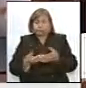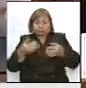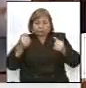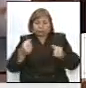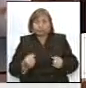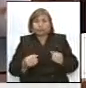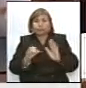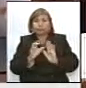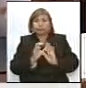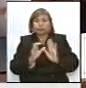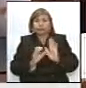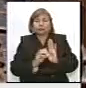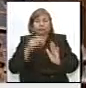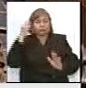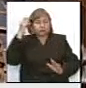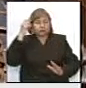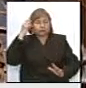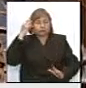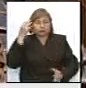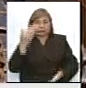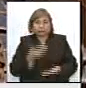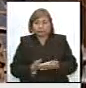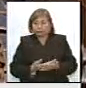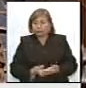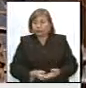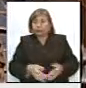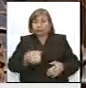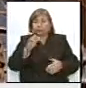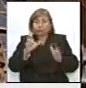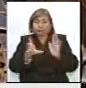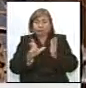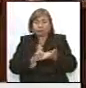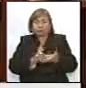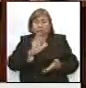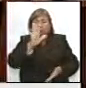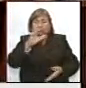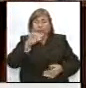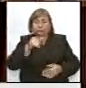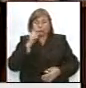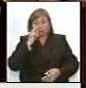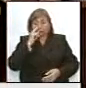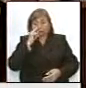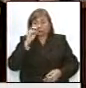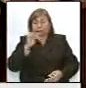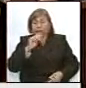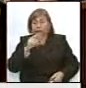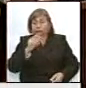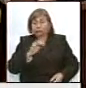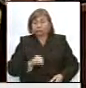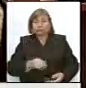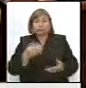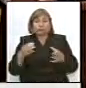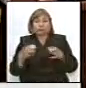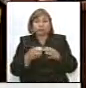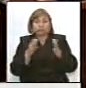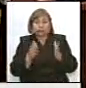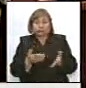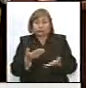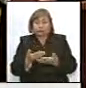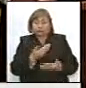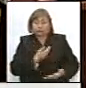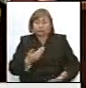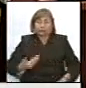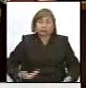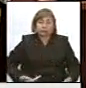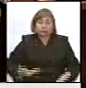la Constitución Política. Lima, 5 de junio de 2019, señor Martín Alberto Vizcarra Cornejo, presidente de la República,